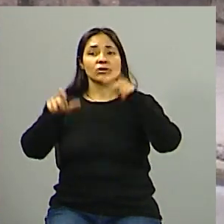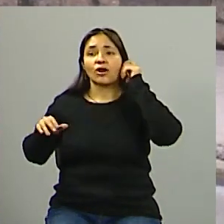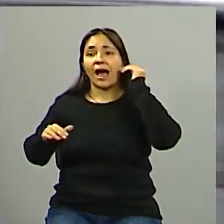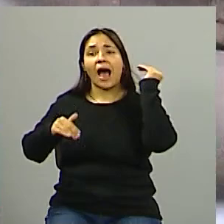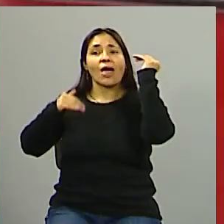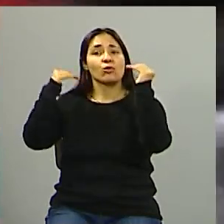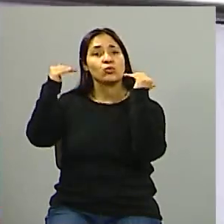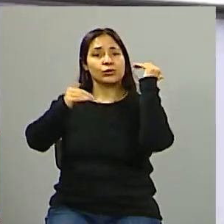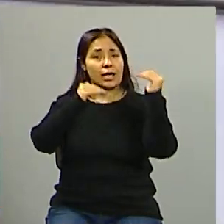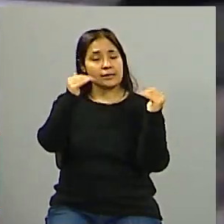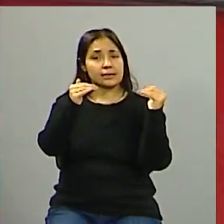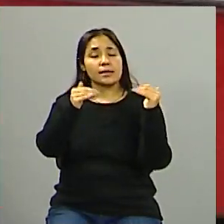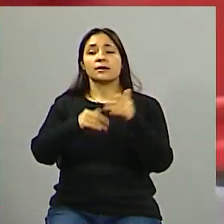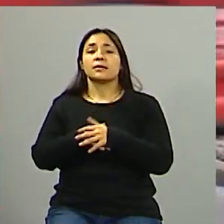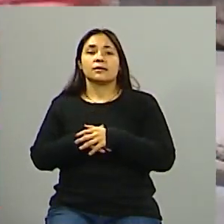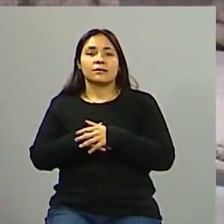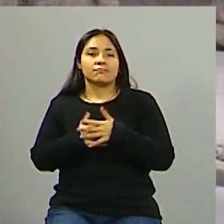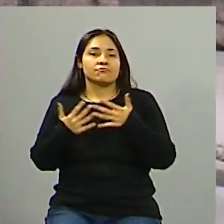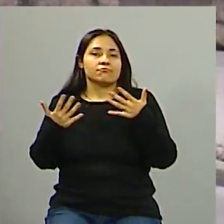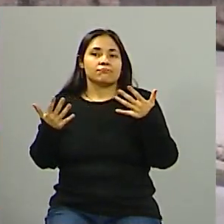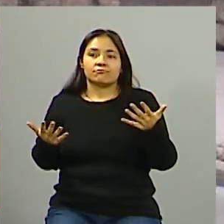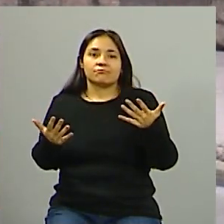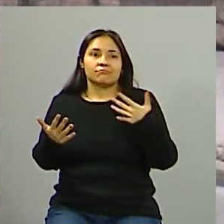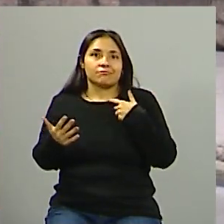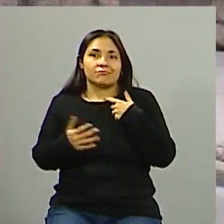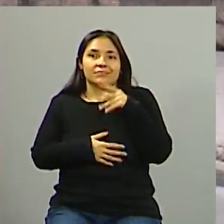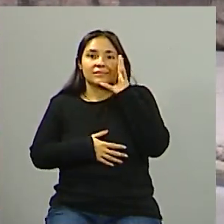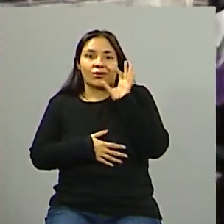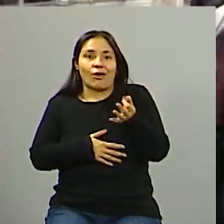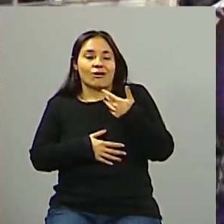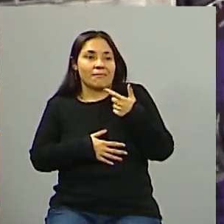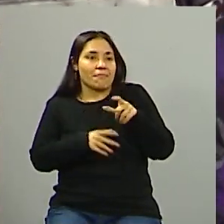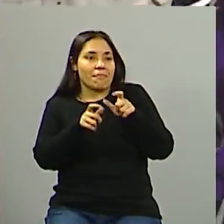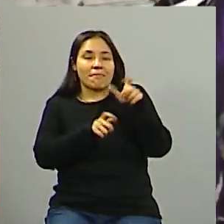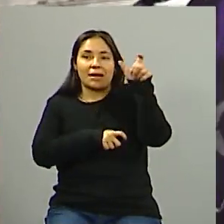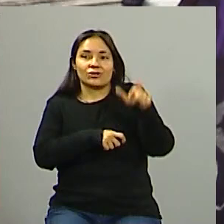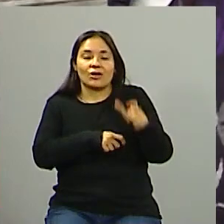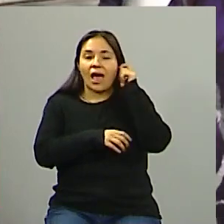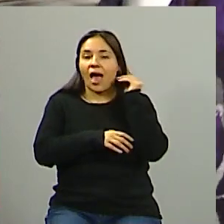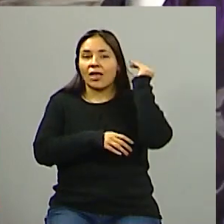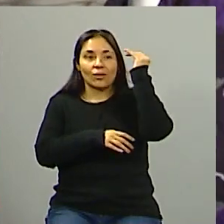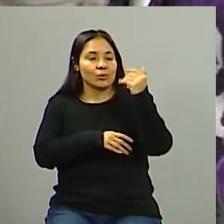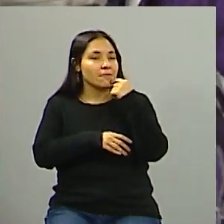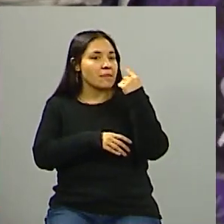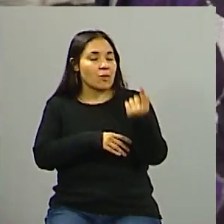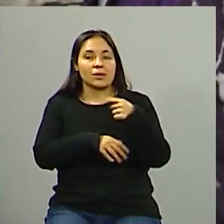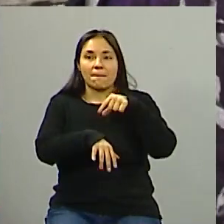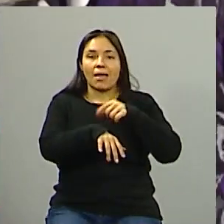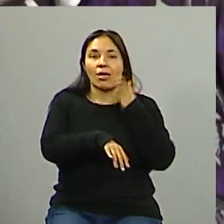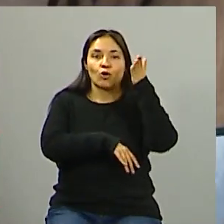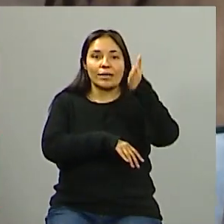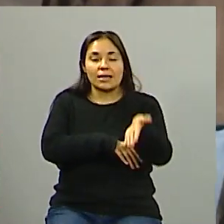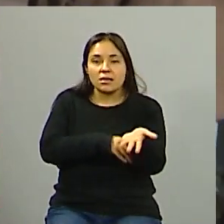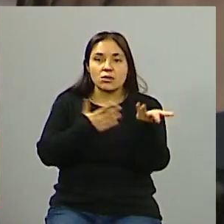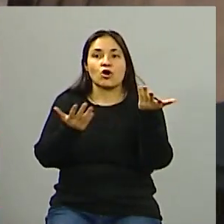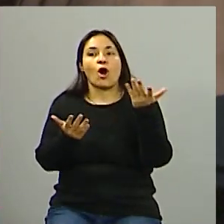adultas, no hace falta ir muy lejos. Digo, uno tiene una persona adulta en el entorno y le preguntás si ha ido al médico, si tiene